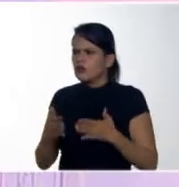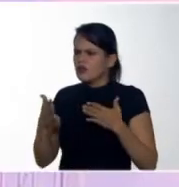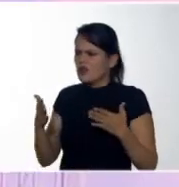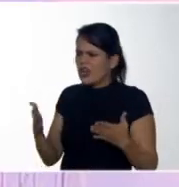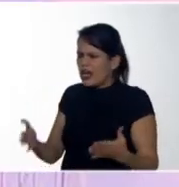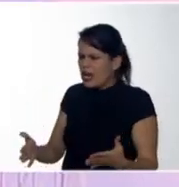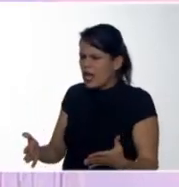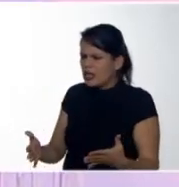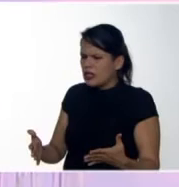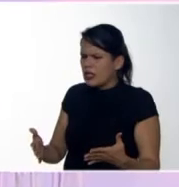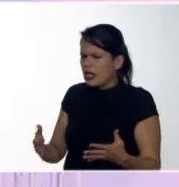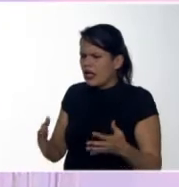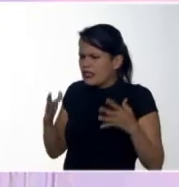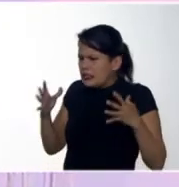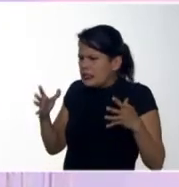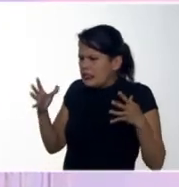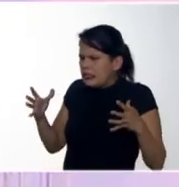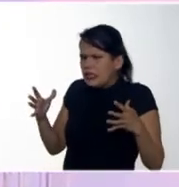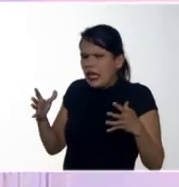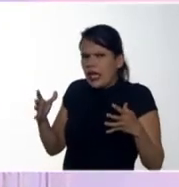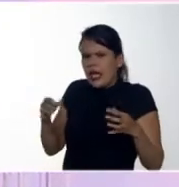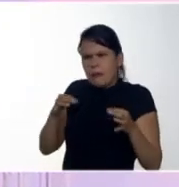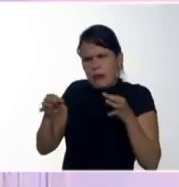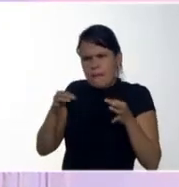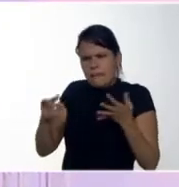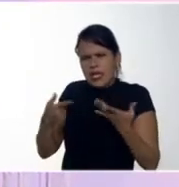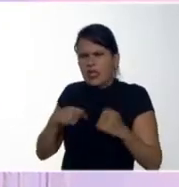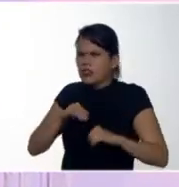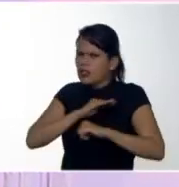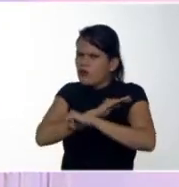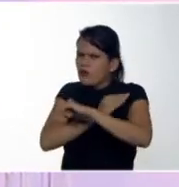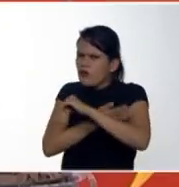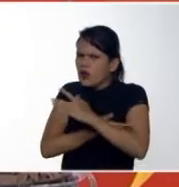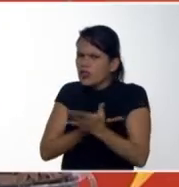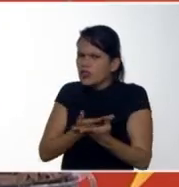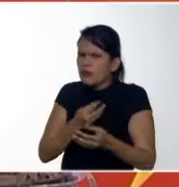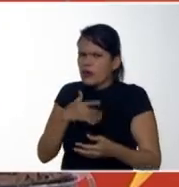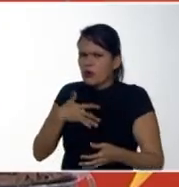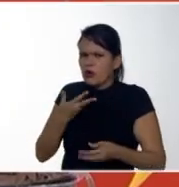que debemos filtrar, ¿el papel es suficientemente resistente para hacer ese Hay filtrado?